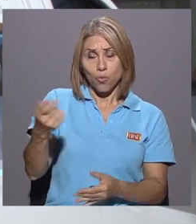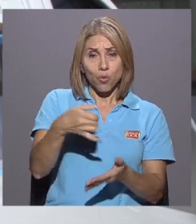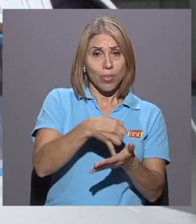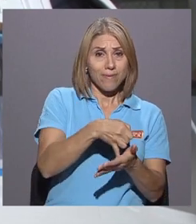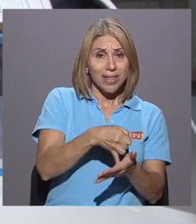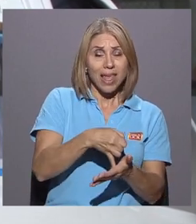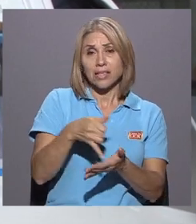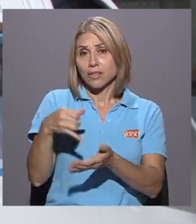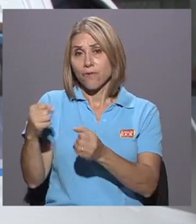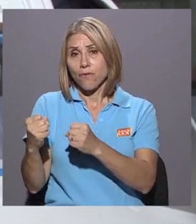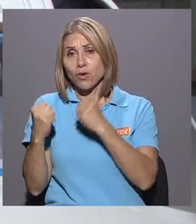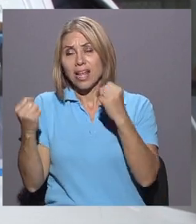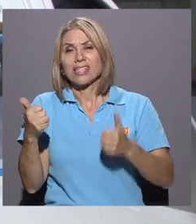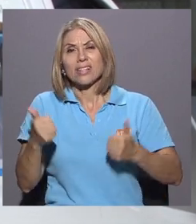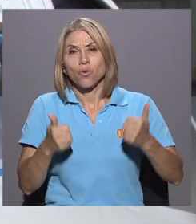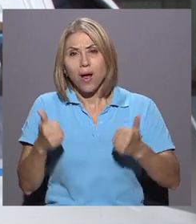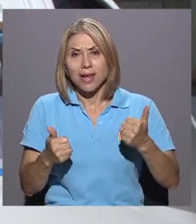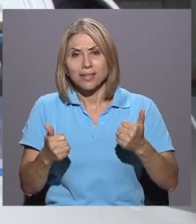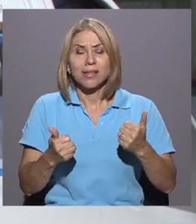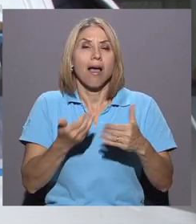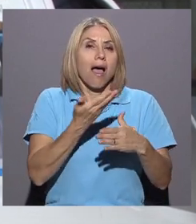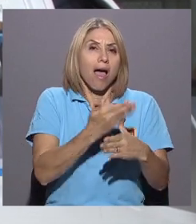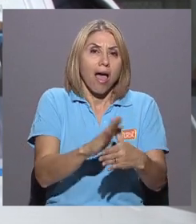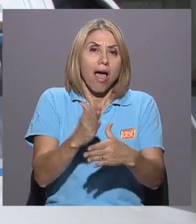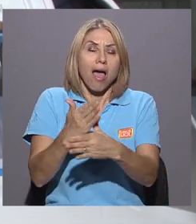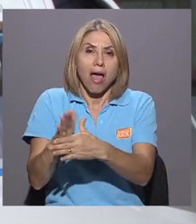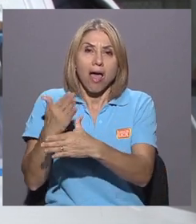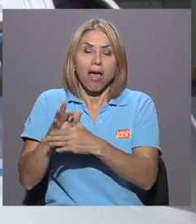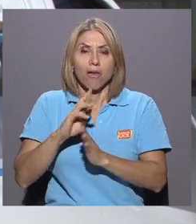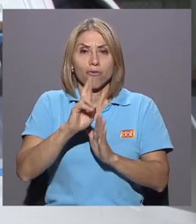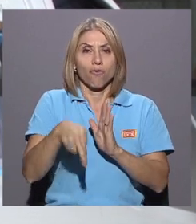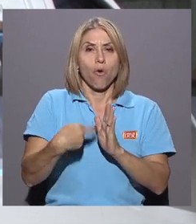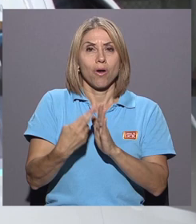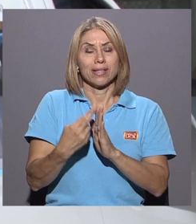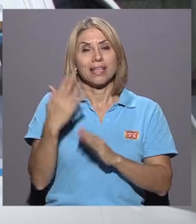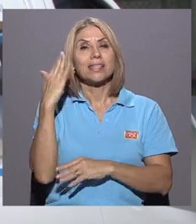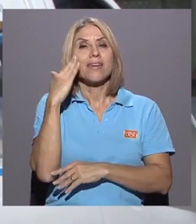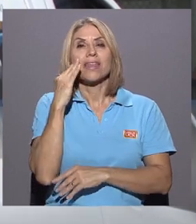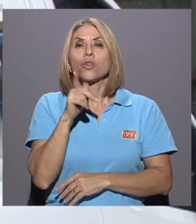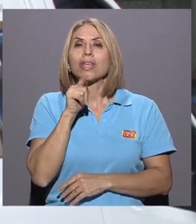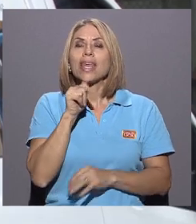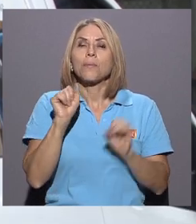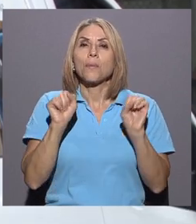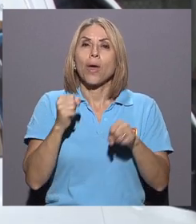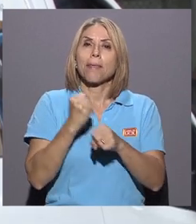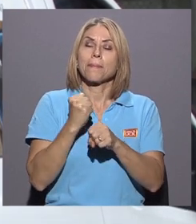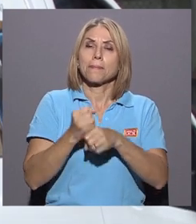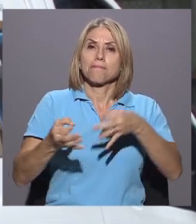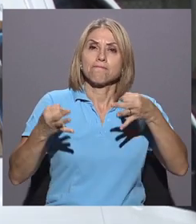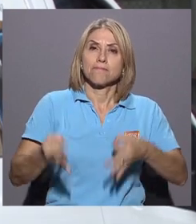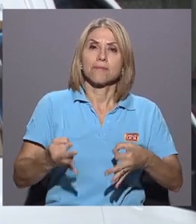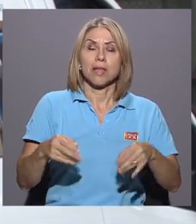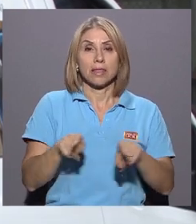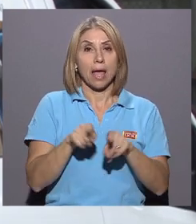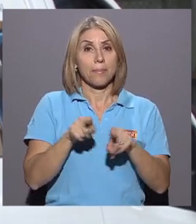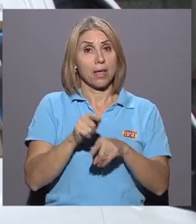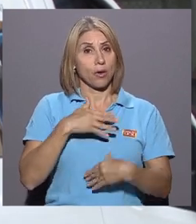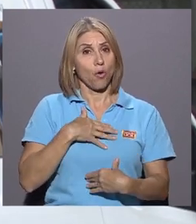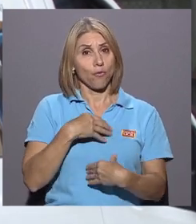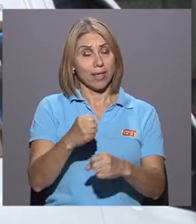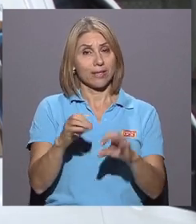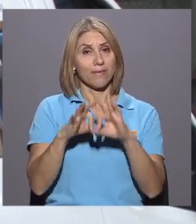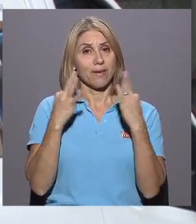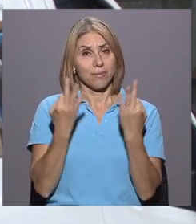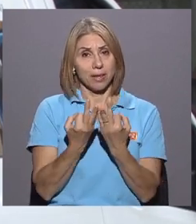y entonces nos distribuimos muy bien los roles entre cada uno, sabiendo quién puede ejecutar mejor en diferentes áreas, y también la confianza que hay en familia. Es muy bonito